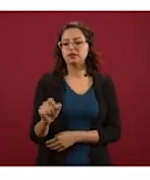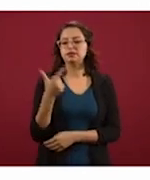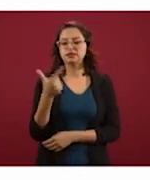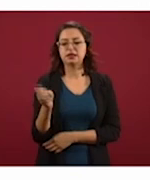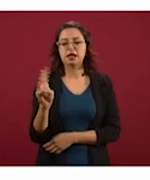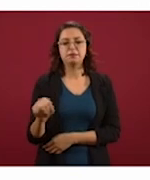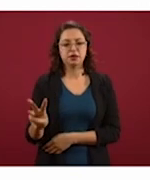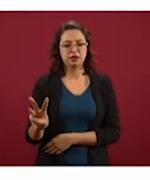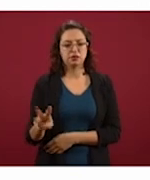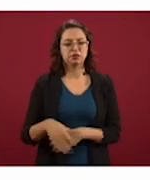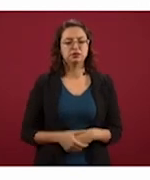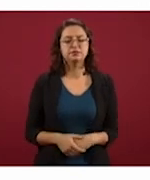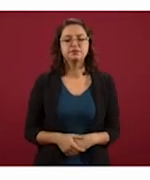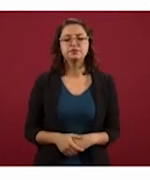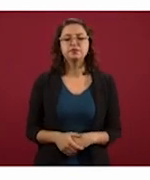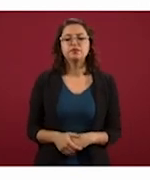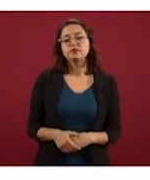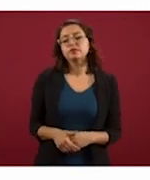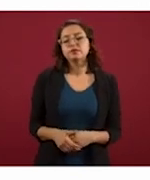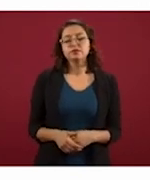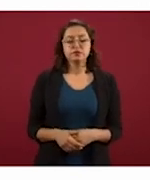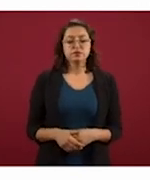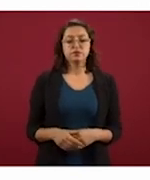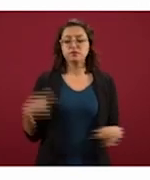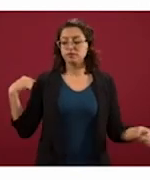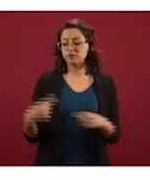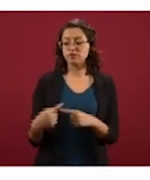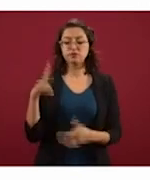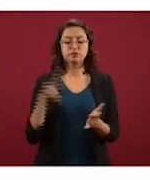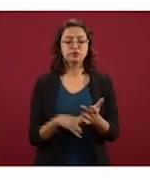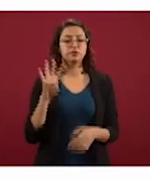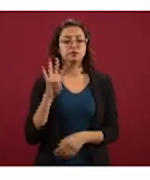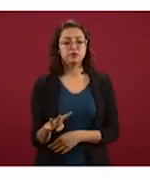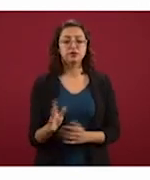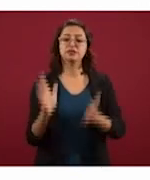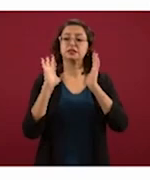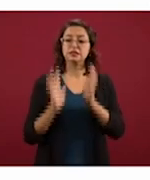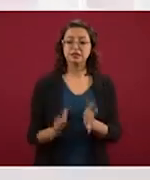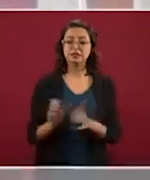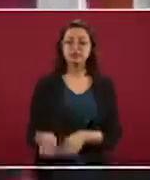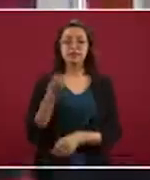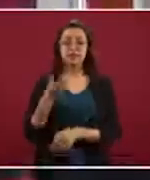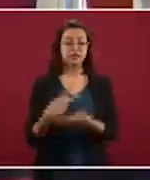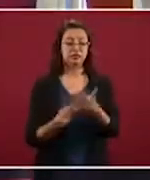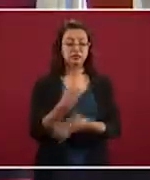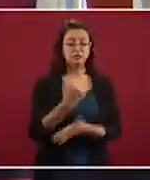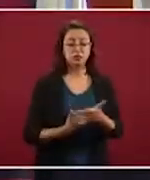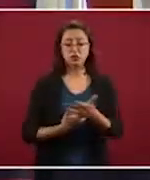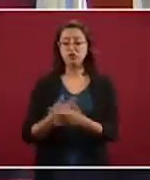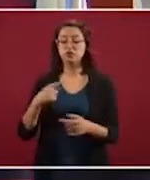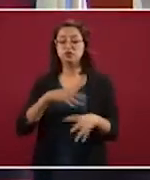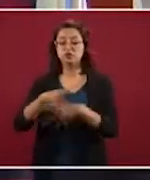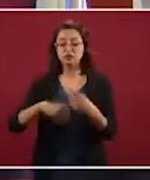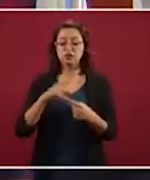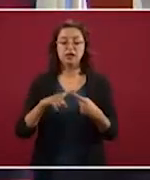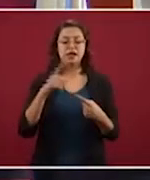3.127 megawatts. En 2019 se han licitado ya tres proyectos de ciclos combinados en Salamanca, San